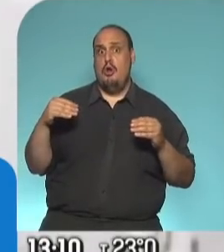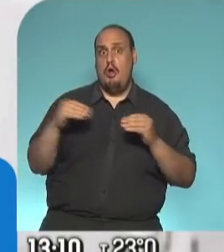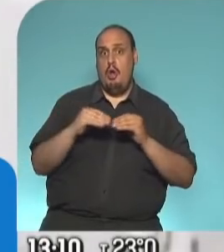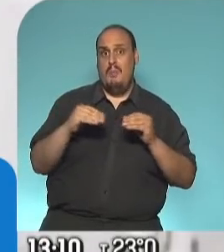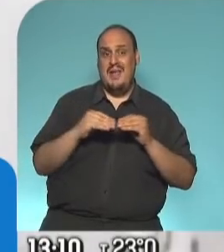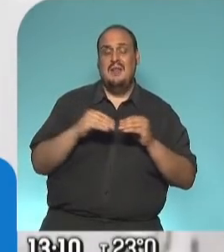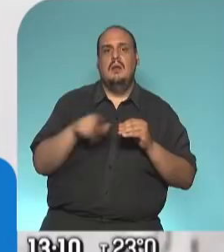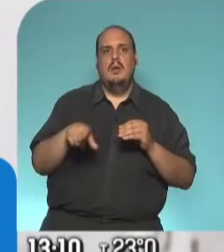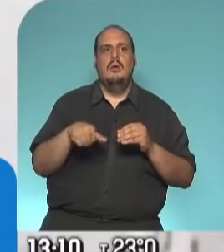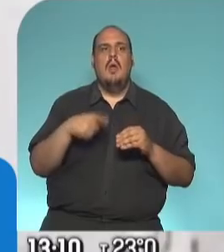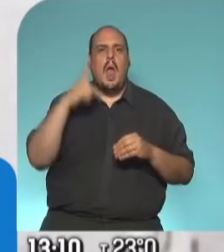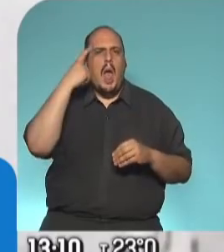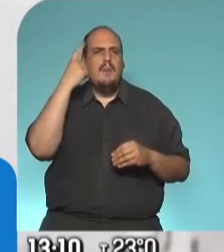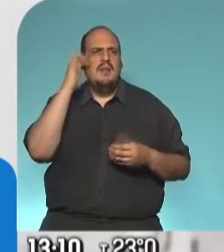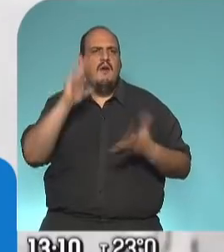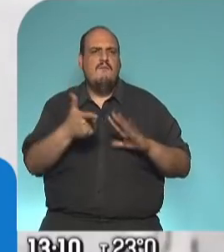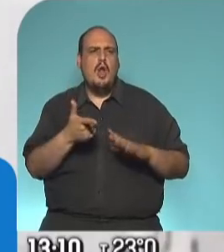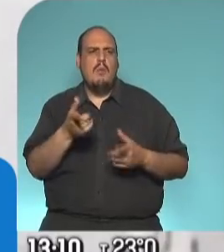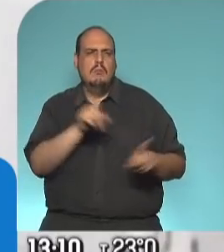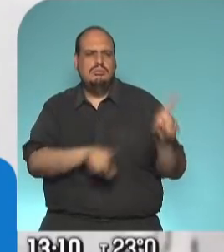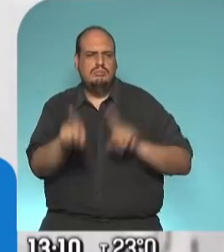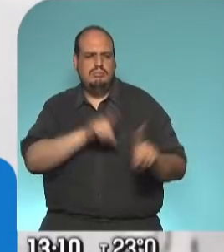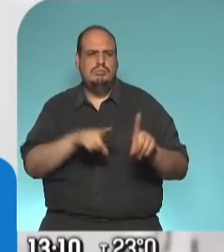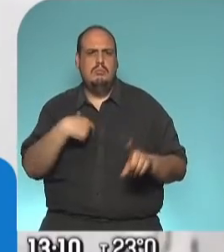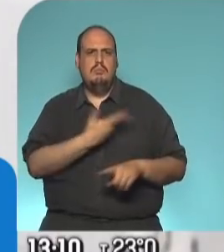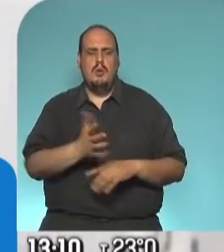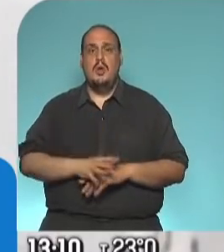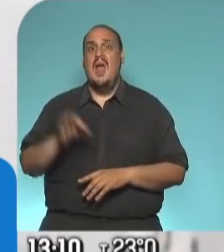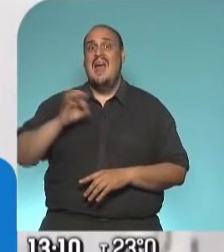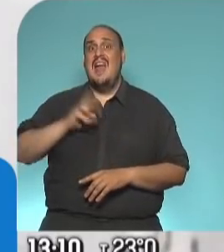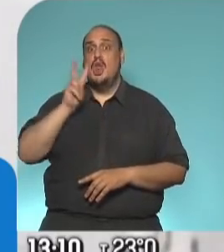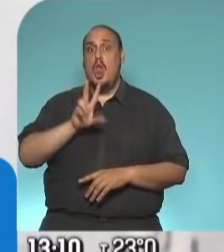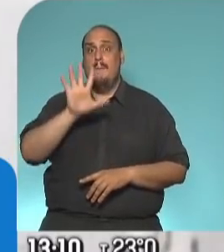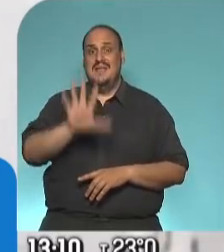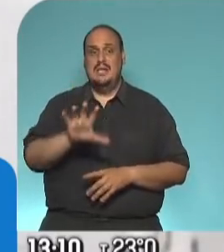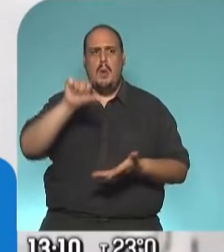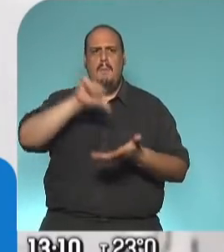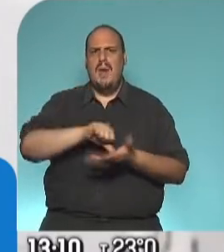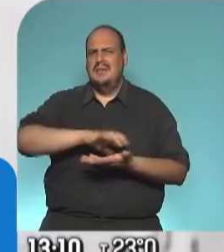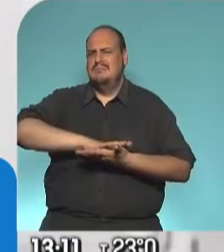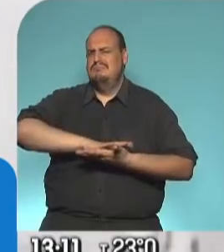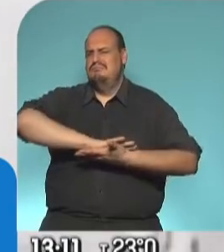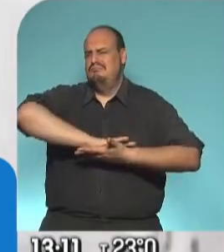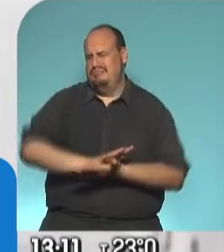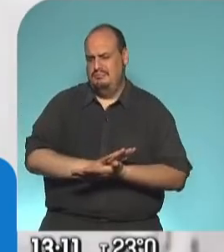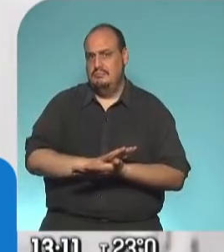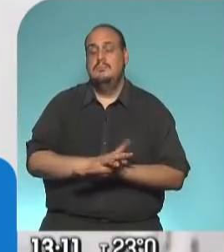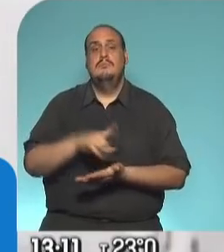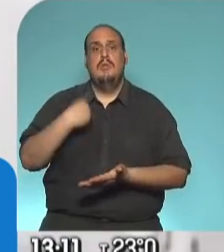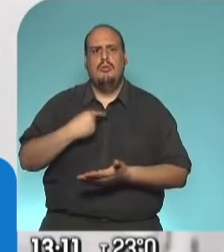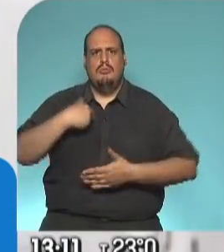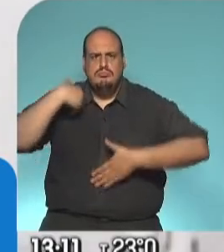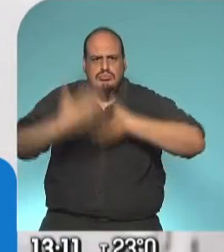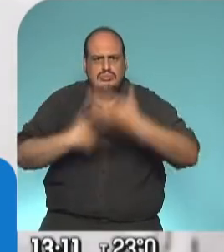gestión pública. Tenemos experiencia. En el 2005 nos dejaron un país destrozado y hemos sacado adelante